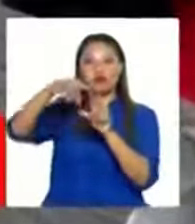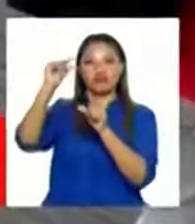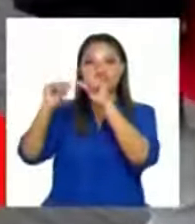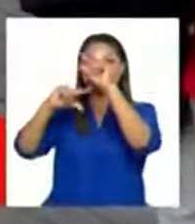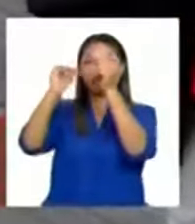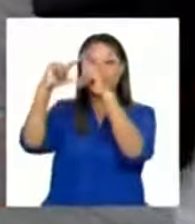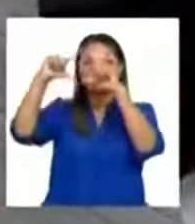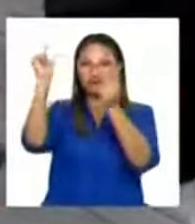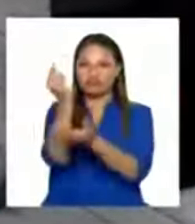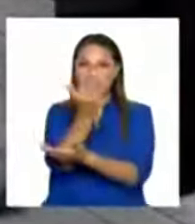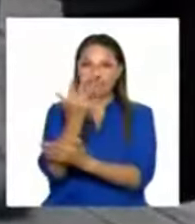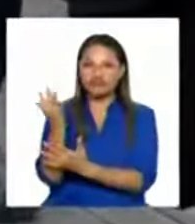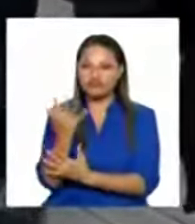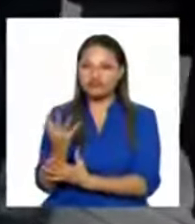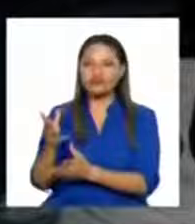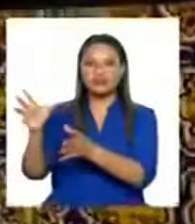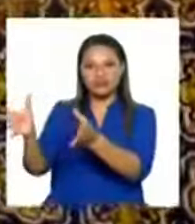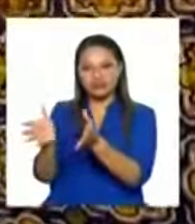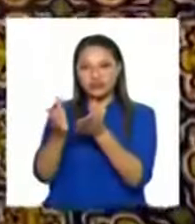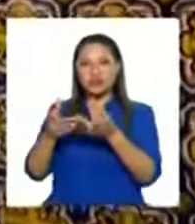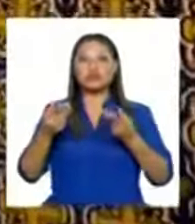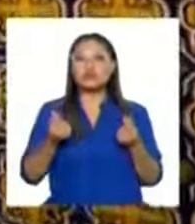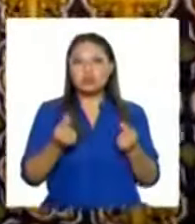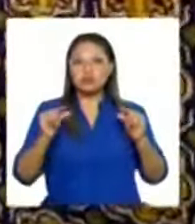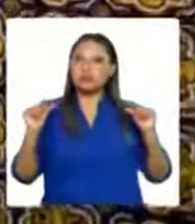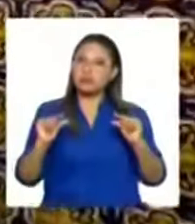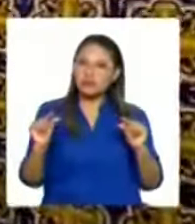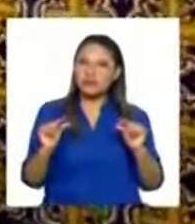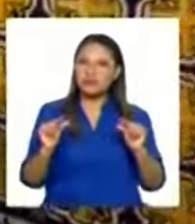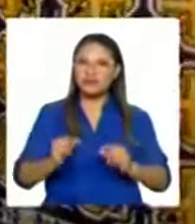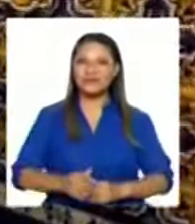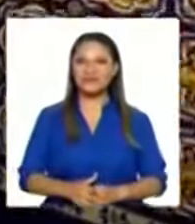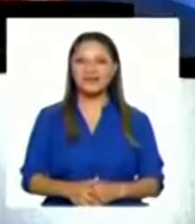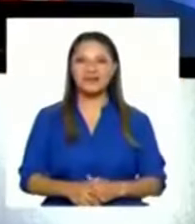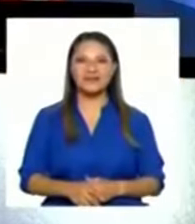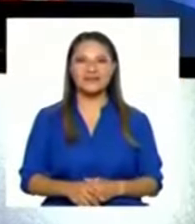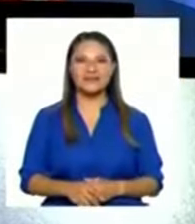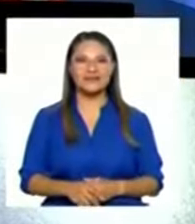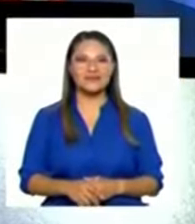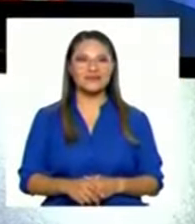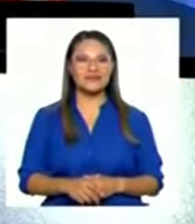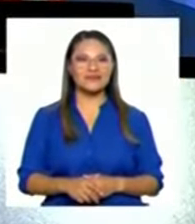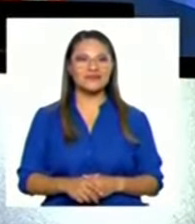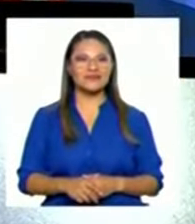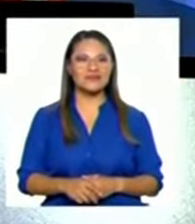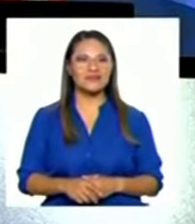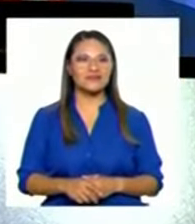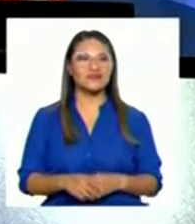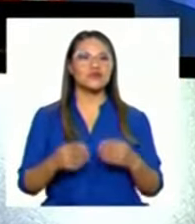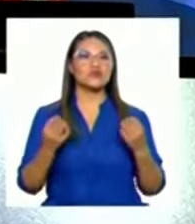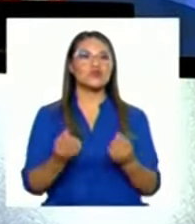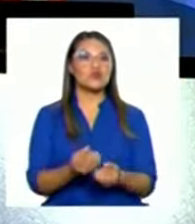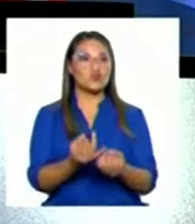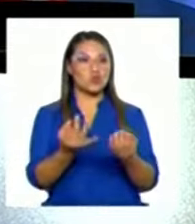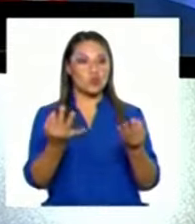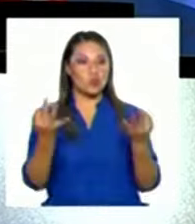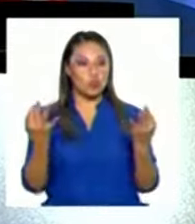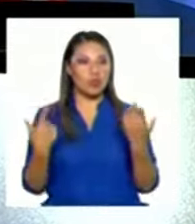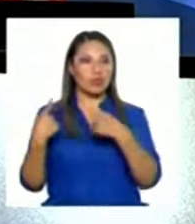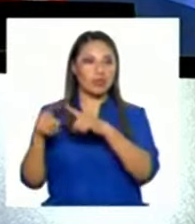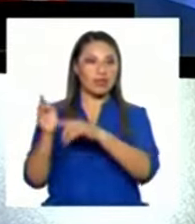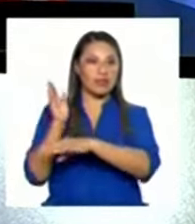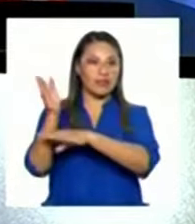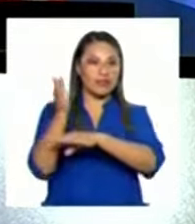de palma fue variada y al alcance del bolsillo. Ante las aglomeraciones en las iglesias del